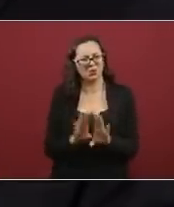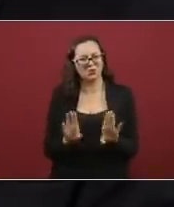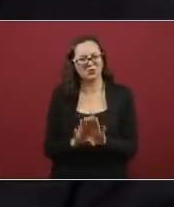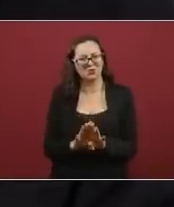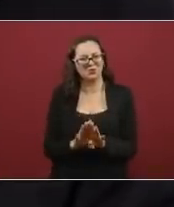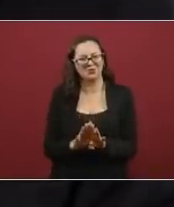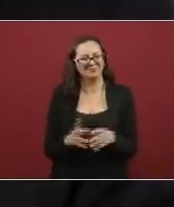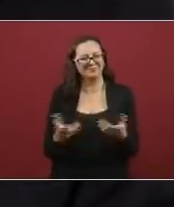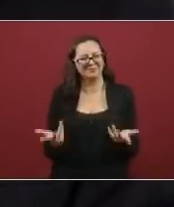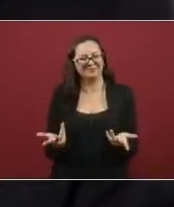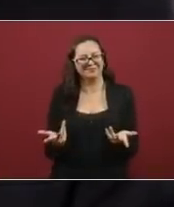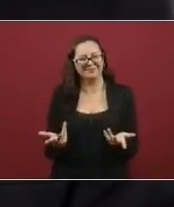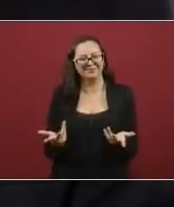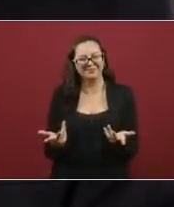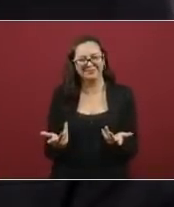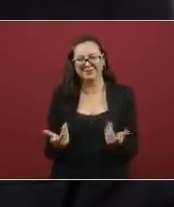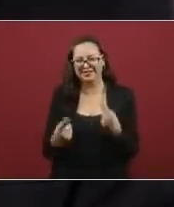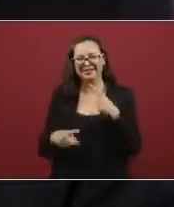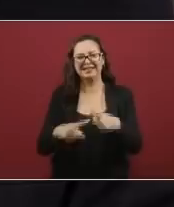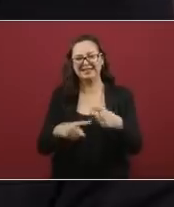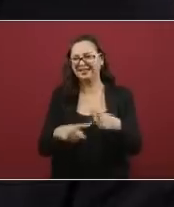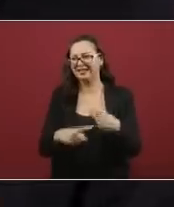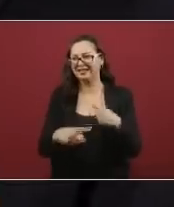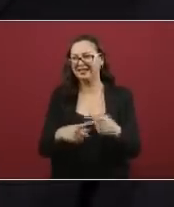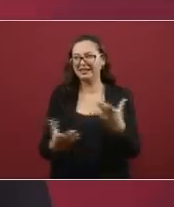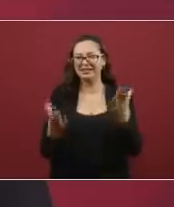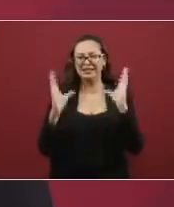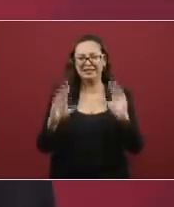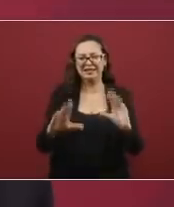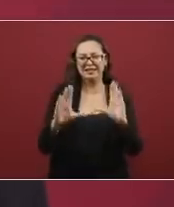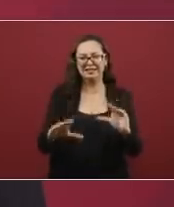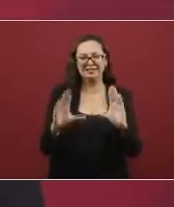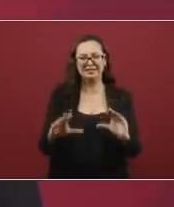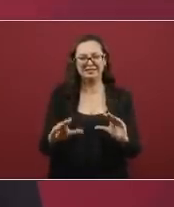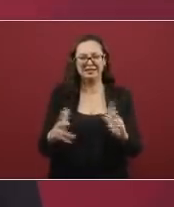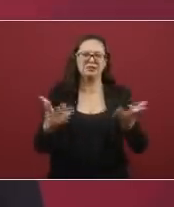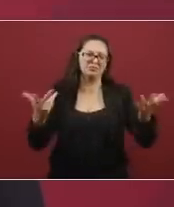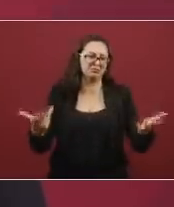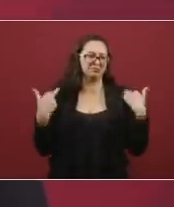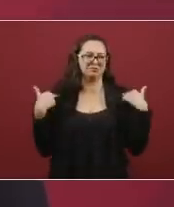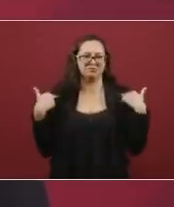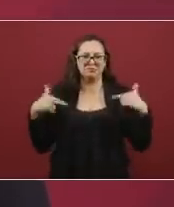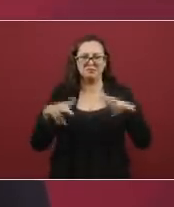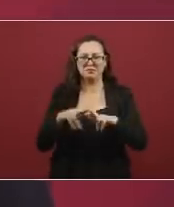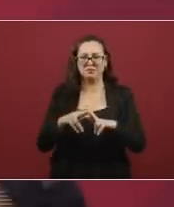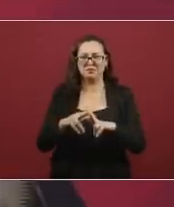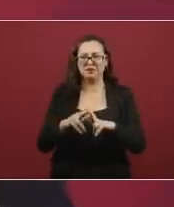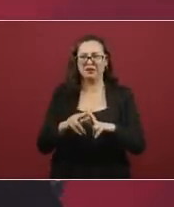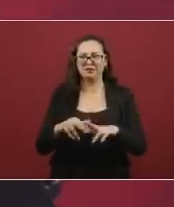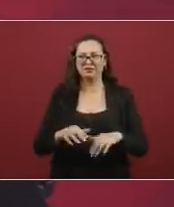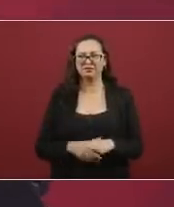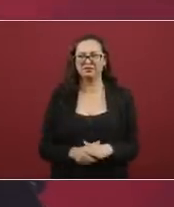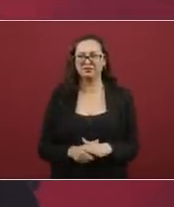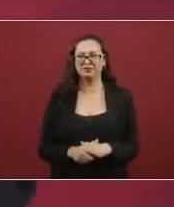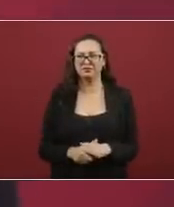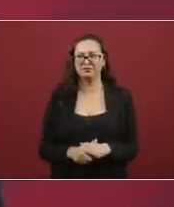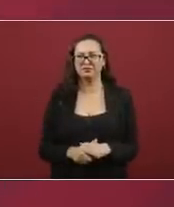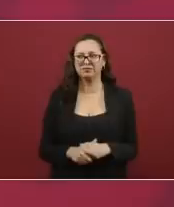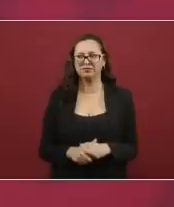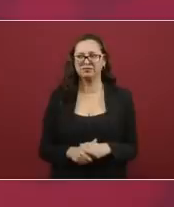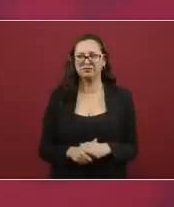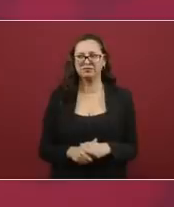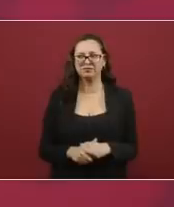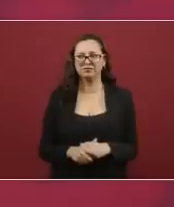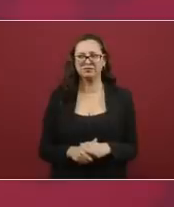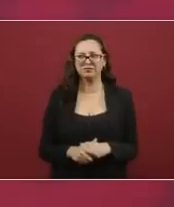el conocimiento en el aula? Pues el maestro. Entonces, todo